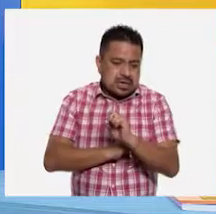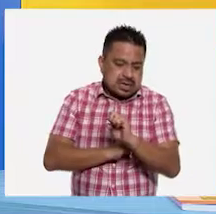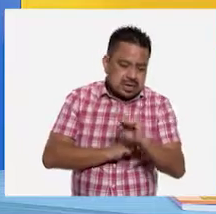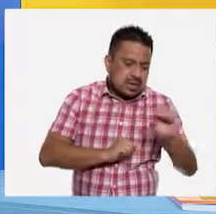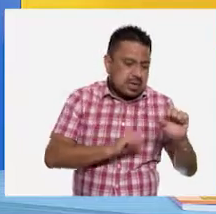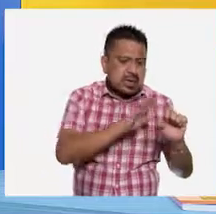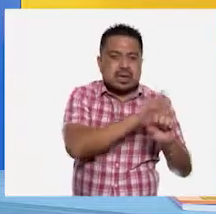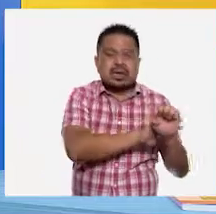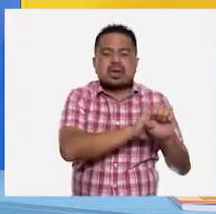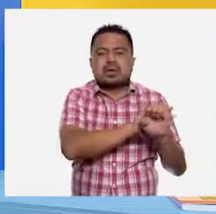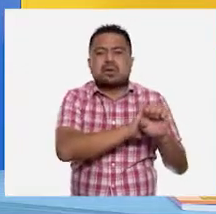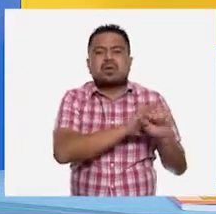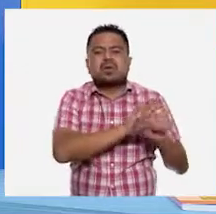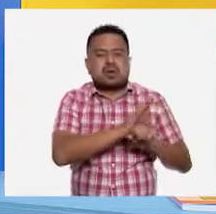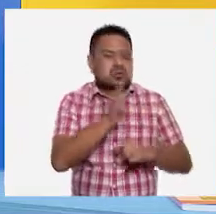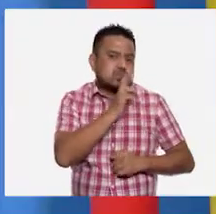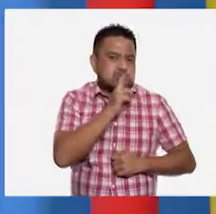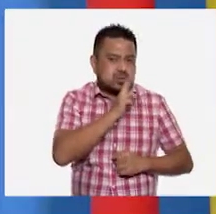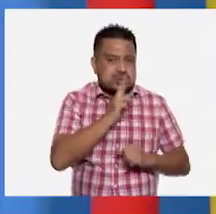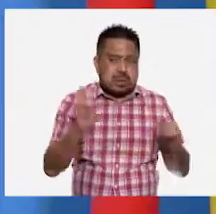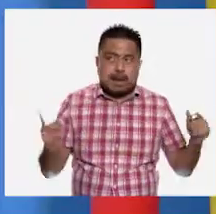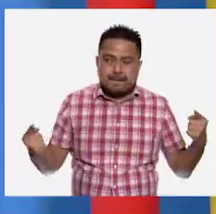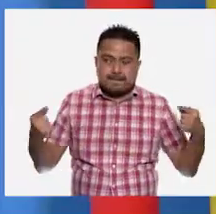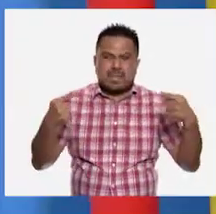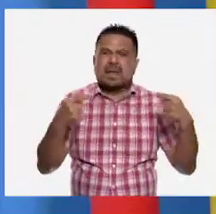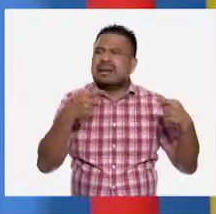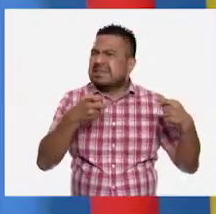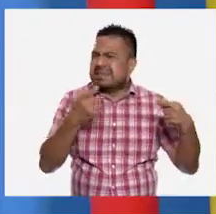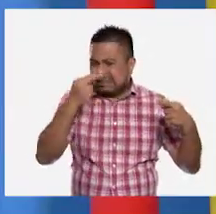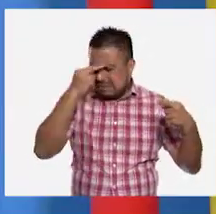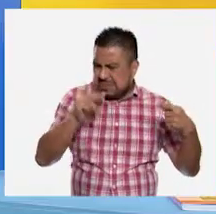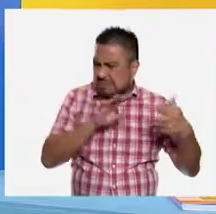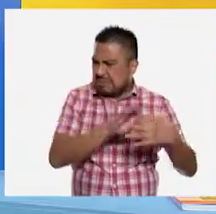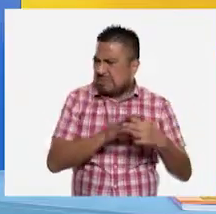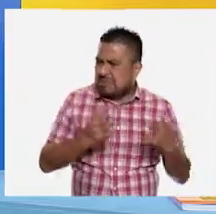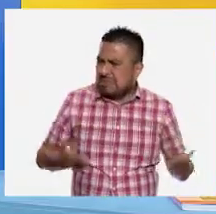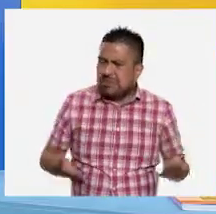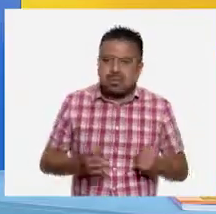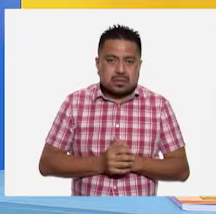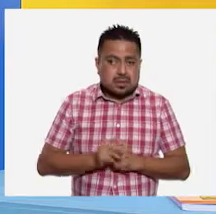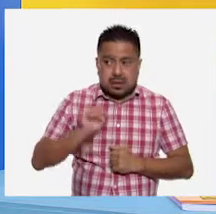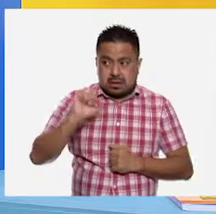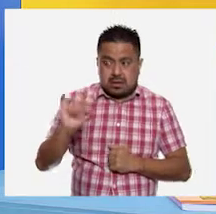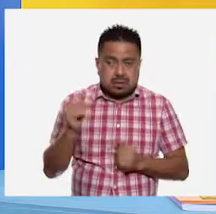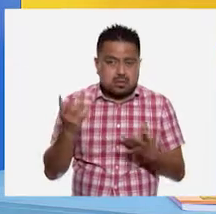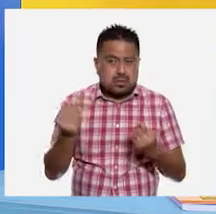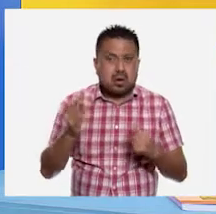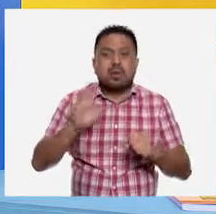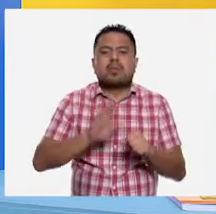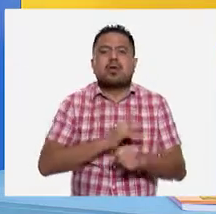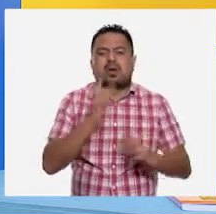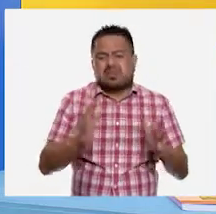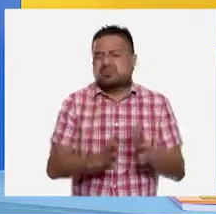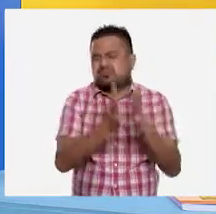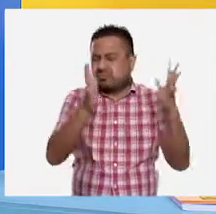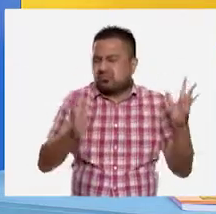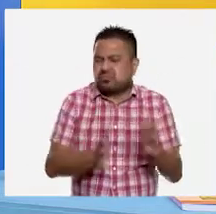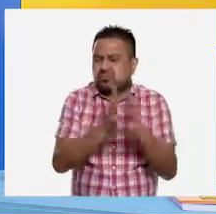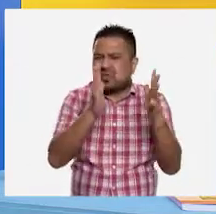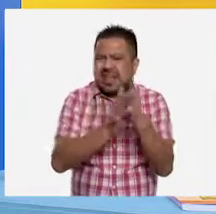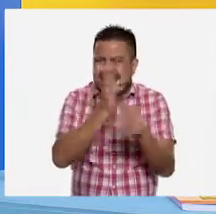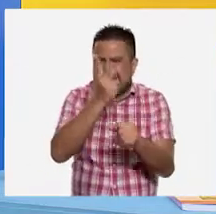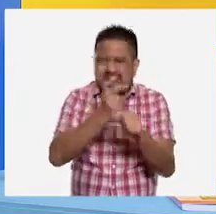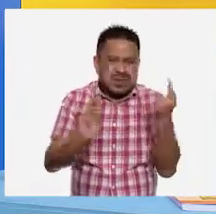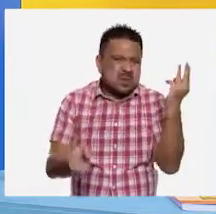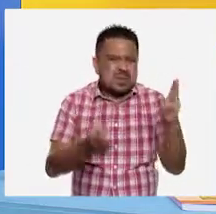este, liderado por la Unión Soviética. ¿Y eso qué tiene que ver con México? Ah, pues mucho. Mira, Durante la Guerra Fría, estos dos